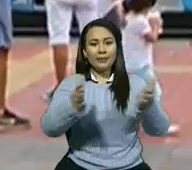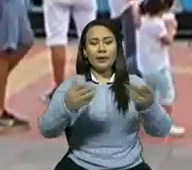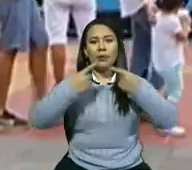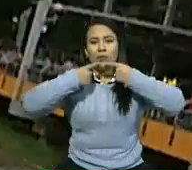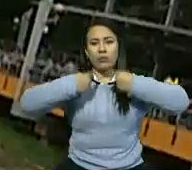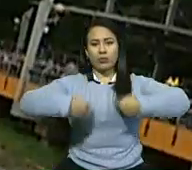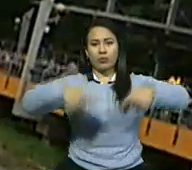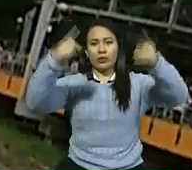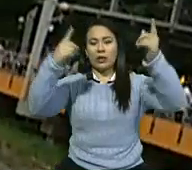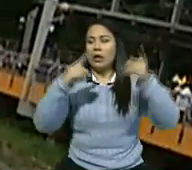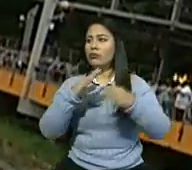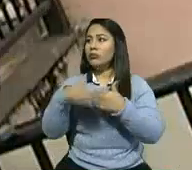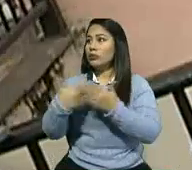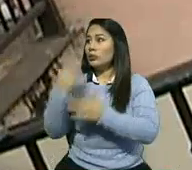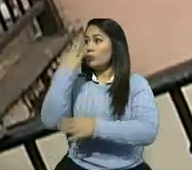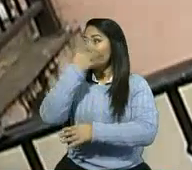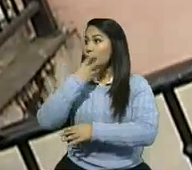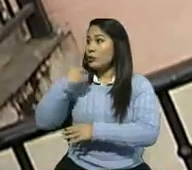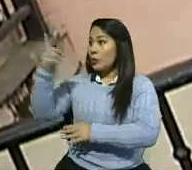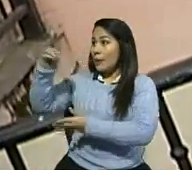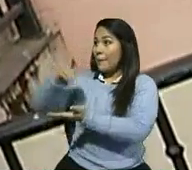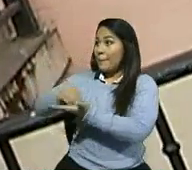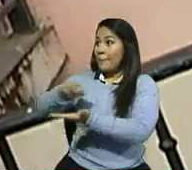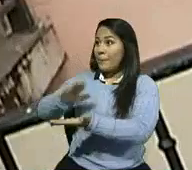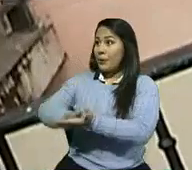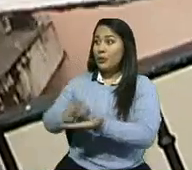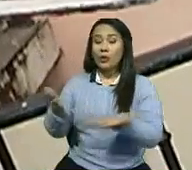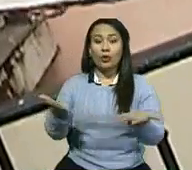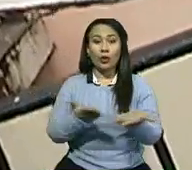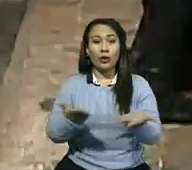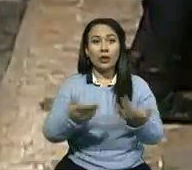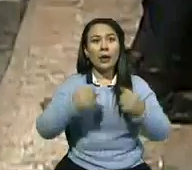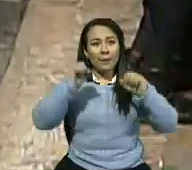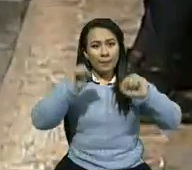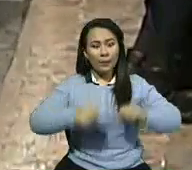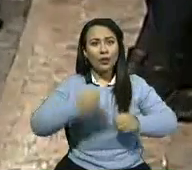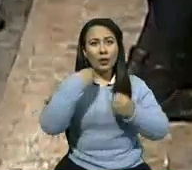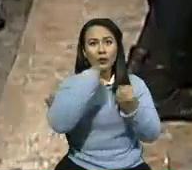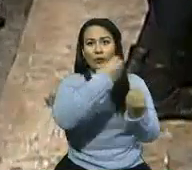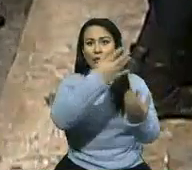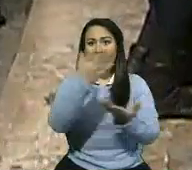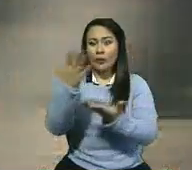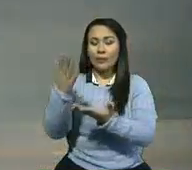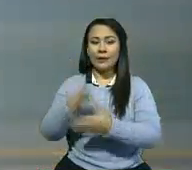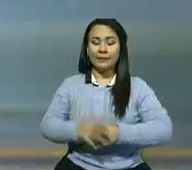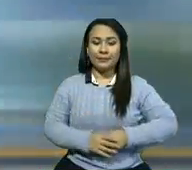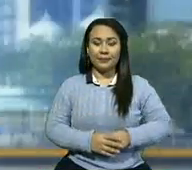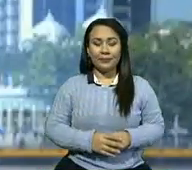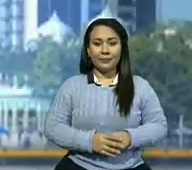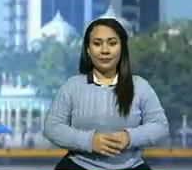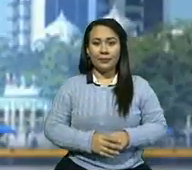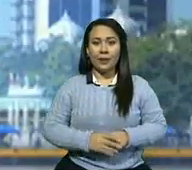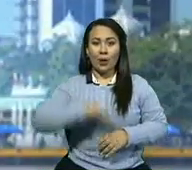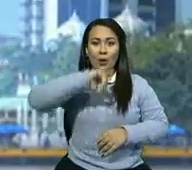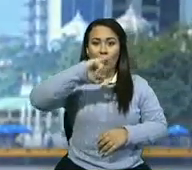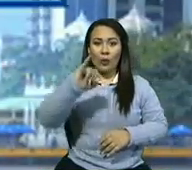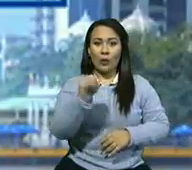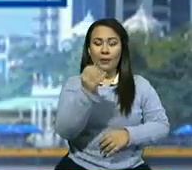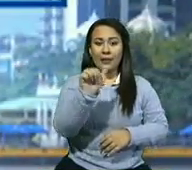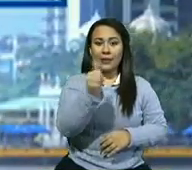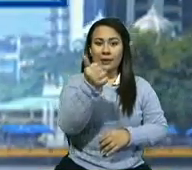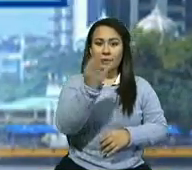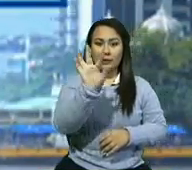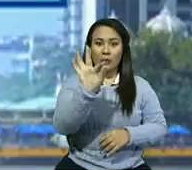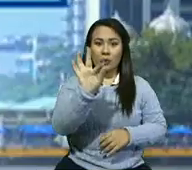lugares emblemáticos serán documentadas y servirán para promocionar a la urbe. El jueves 19 de